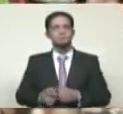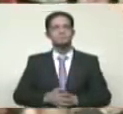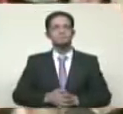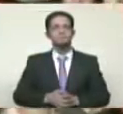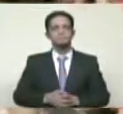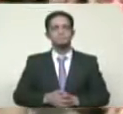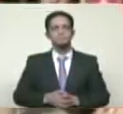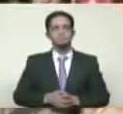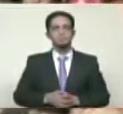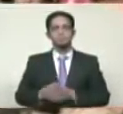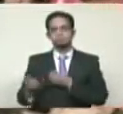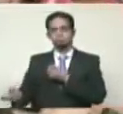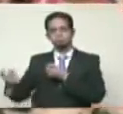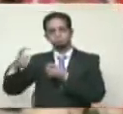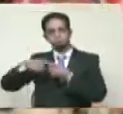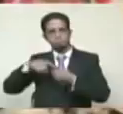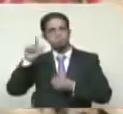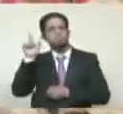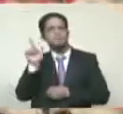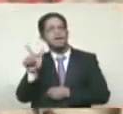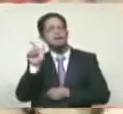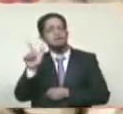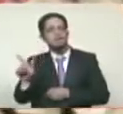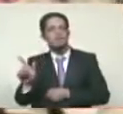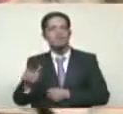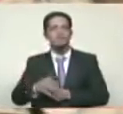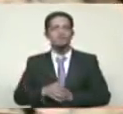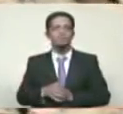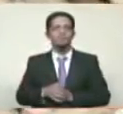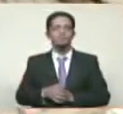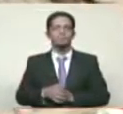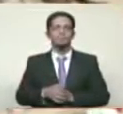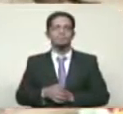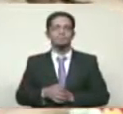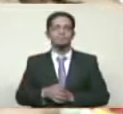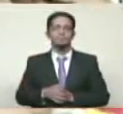al Partido Socialista Unido de Venezuela,